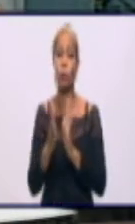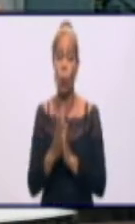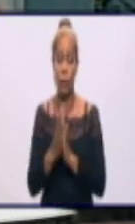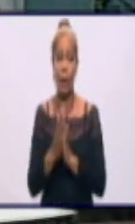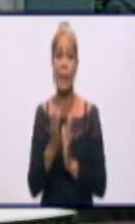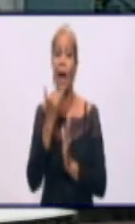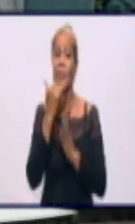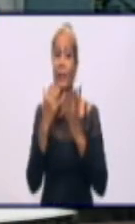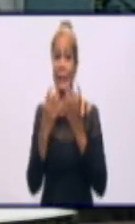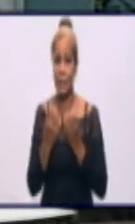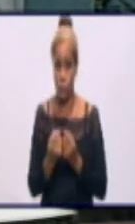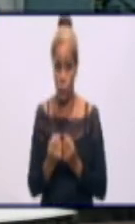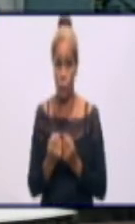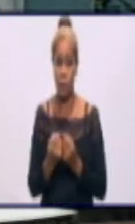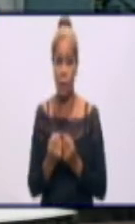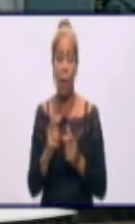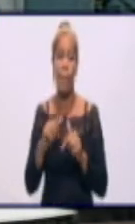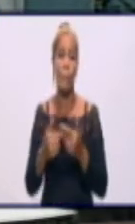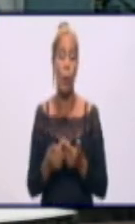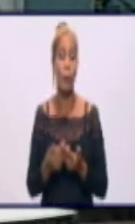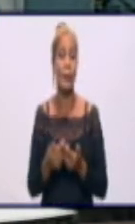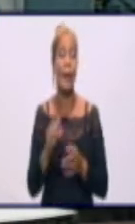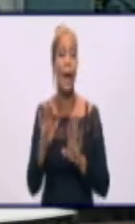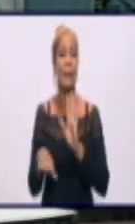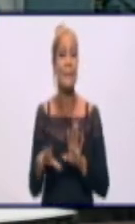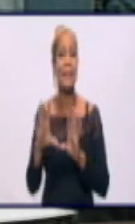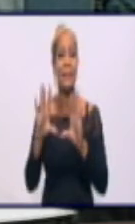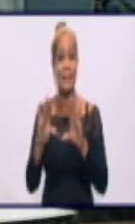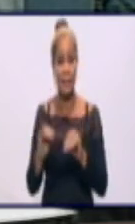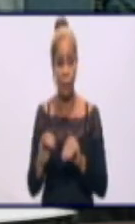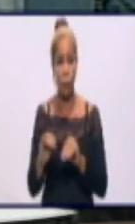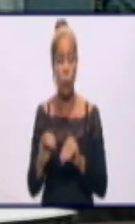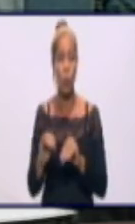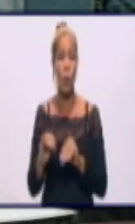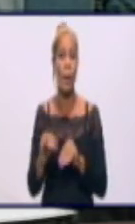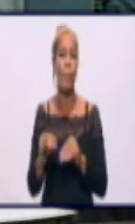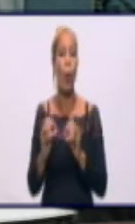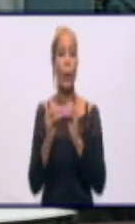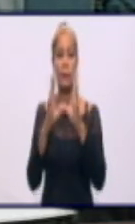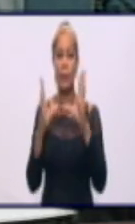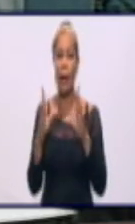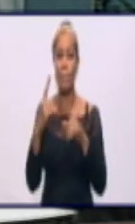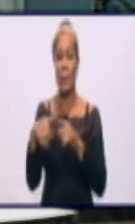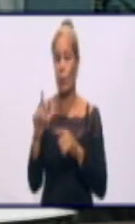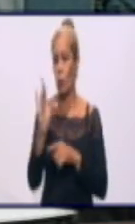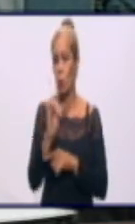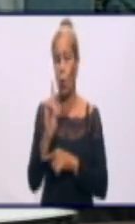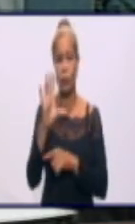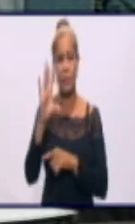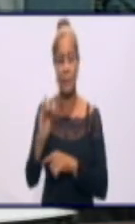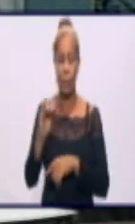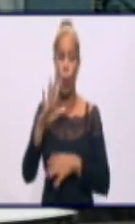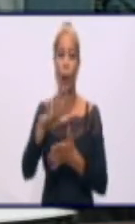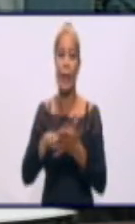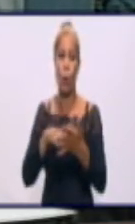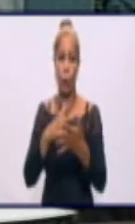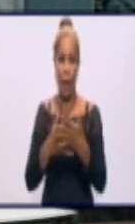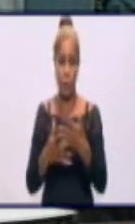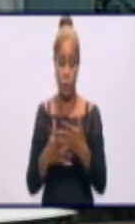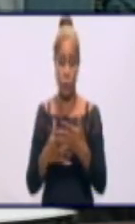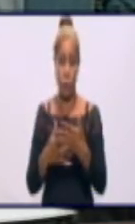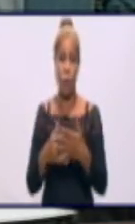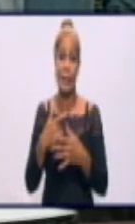el día y no explicamos el horario. Y decimos en la noche sin decir a partir de qué hora. Aclararle a